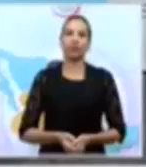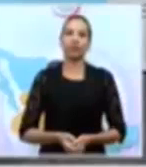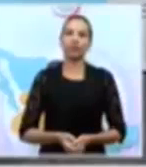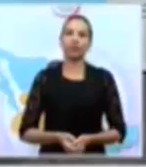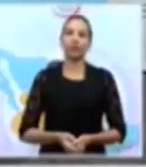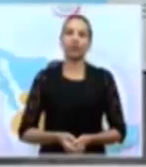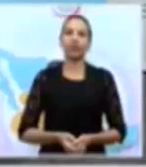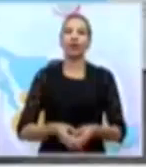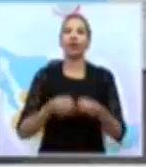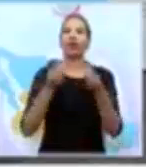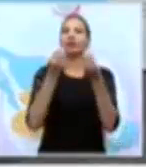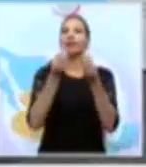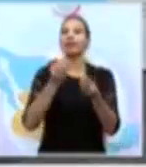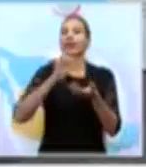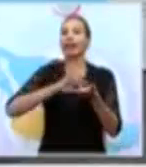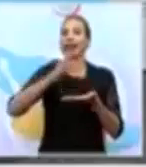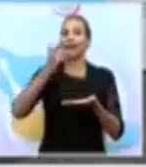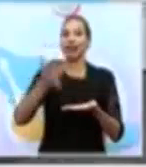Muchas gracias,